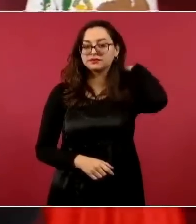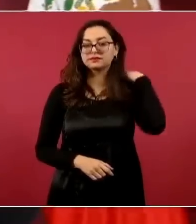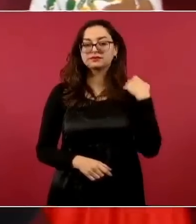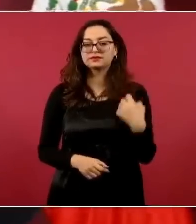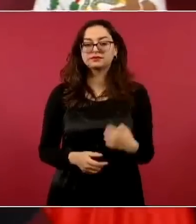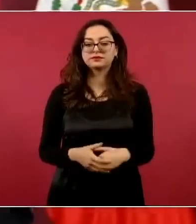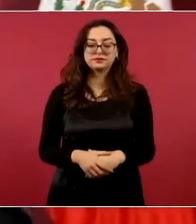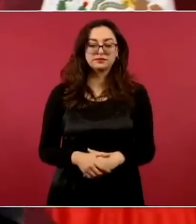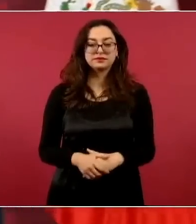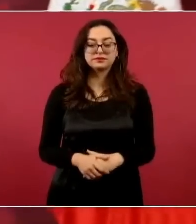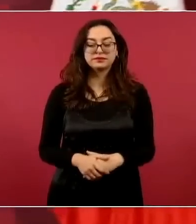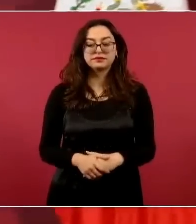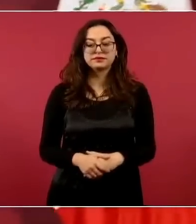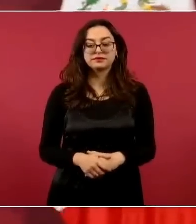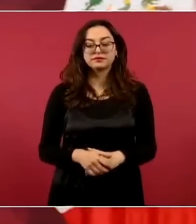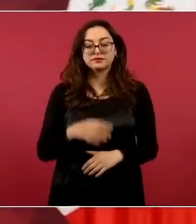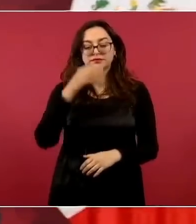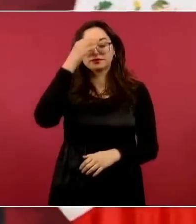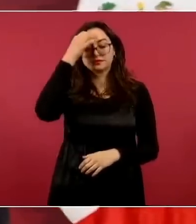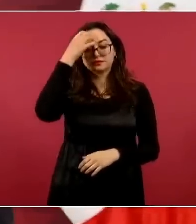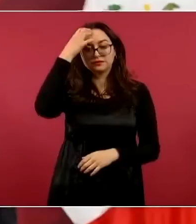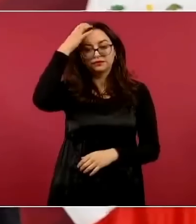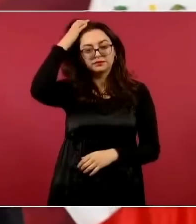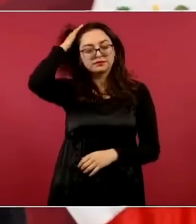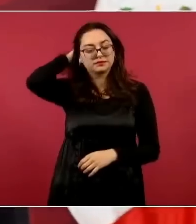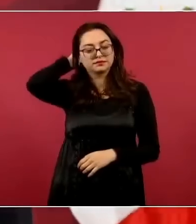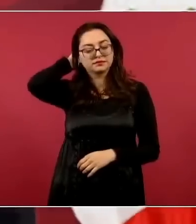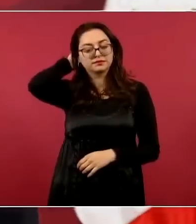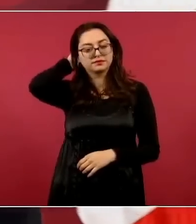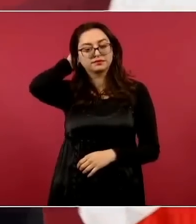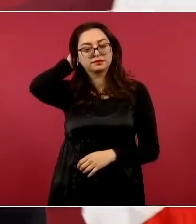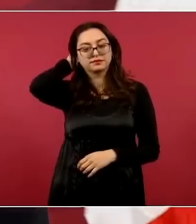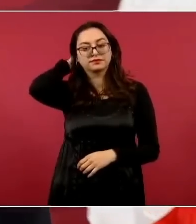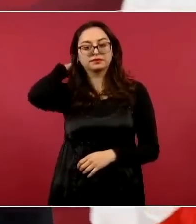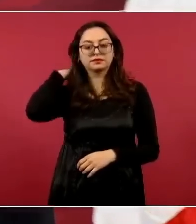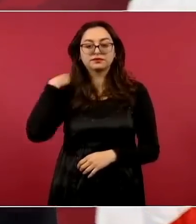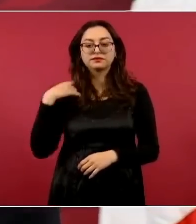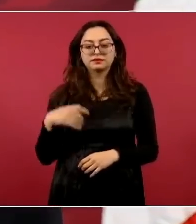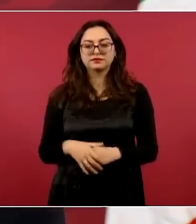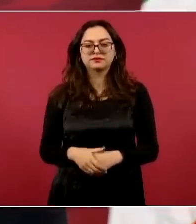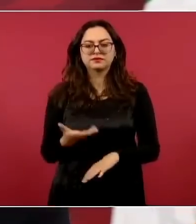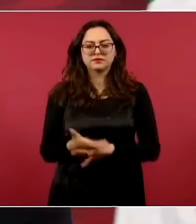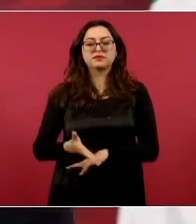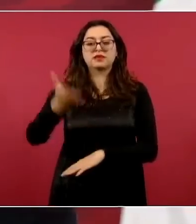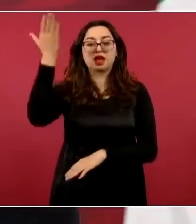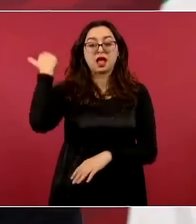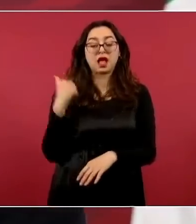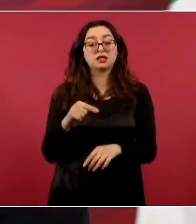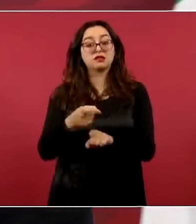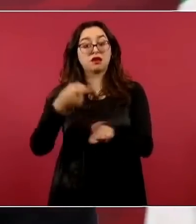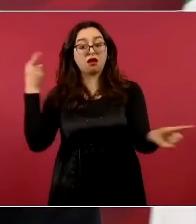se atrevían a insultar a Peña, a Calderón.